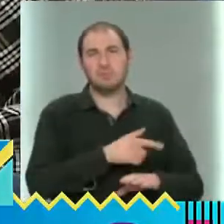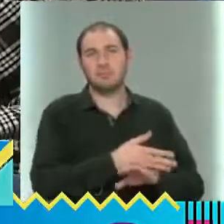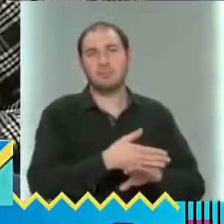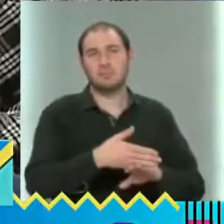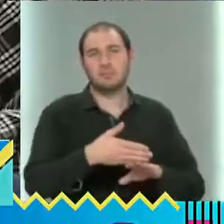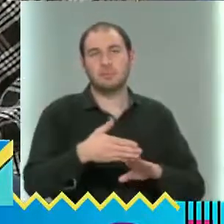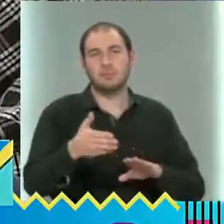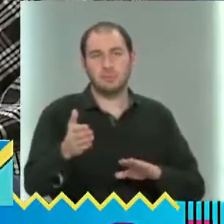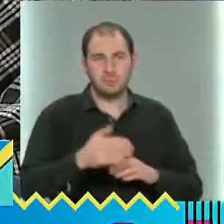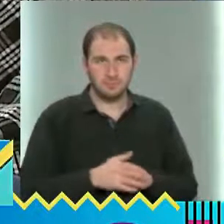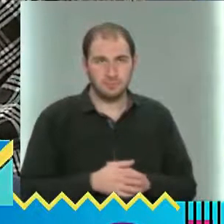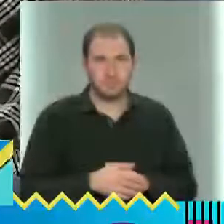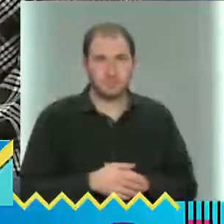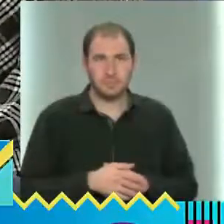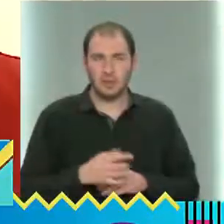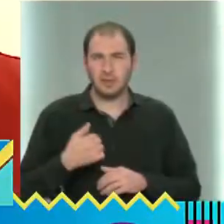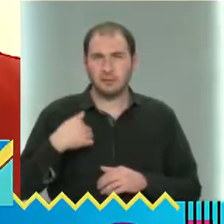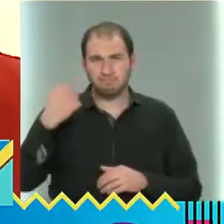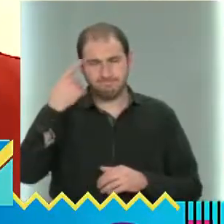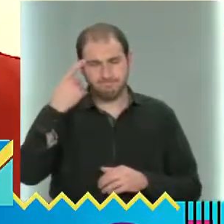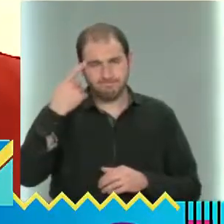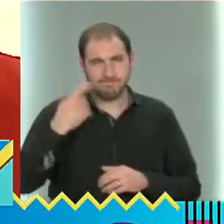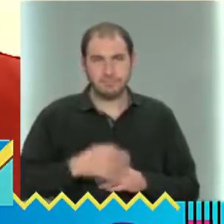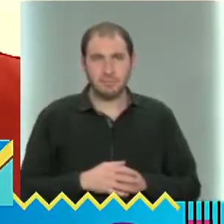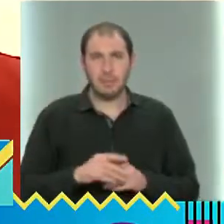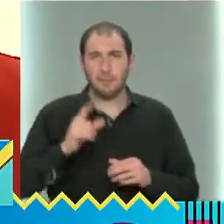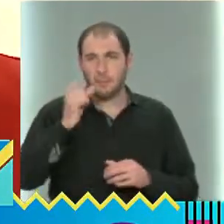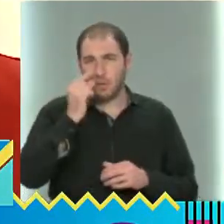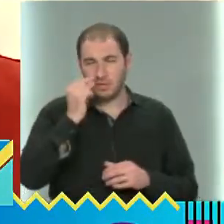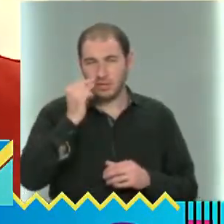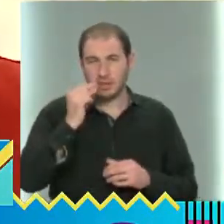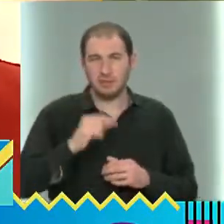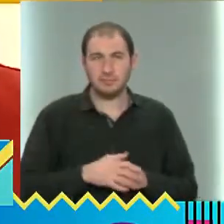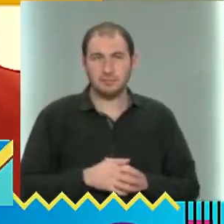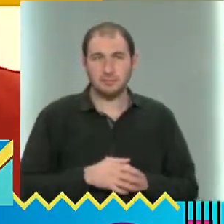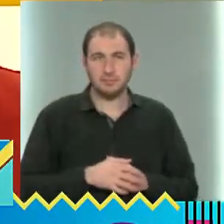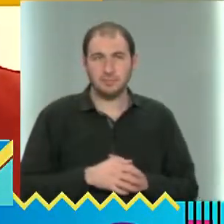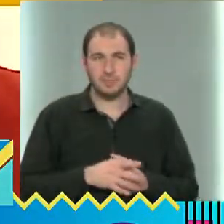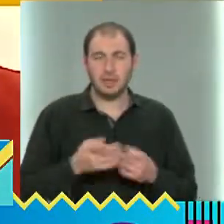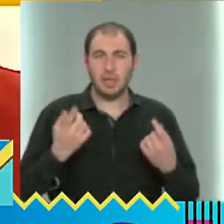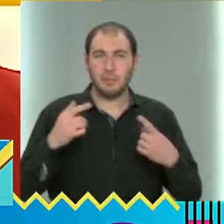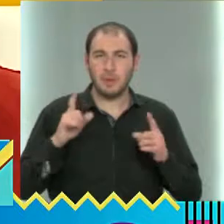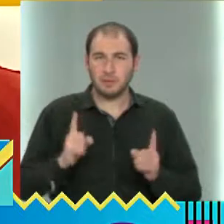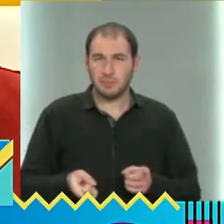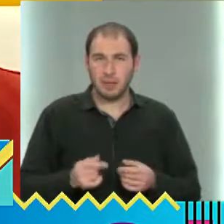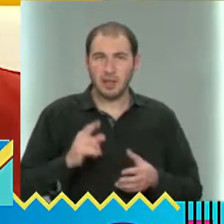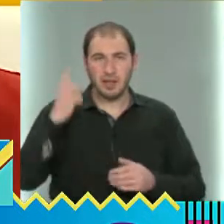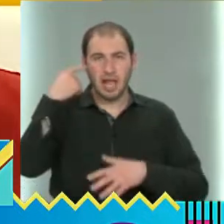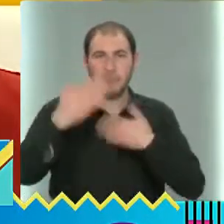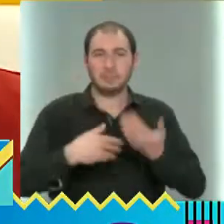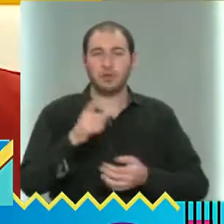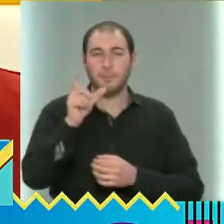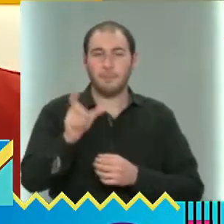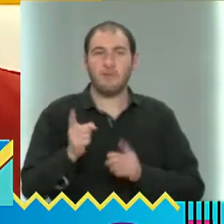A largo plazo, genere... pensado así. Y yo pienso que más que la política de Estado desde ya, pero también va en la formación del